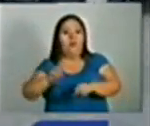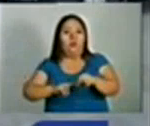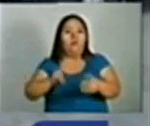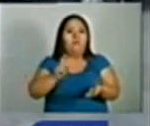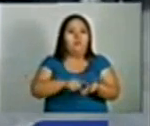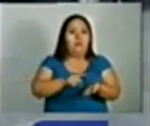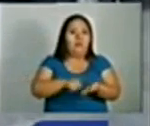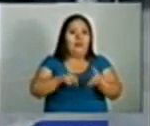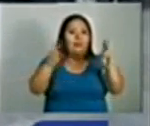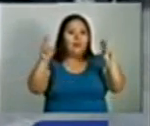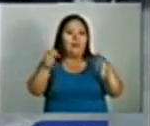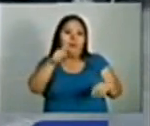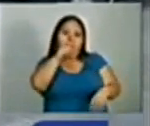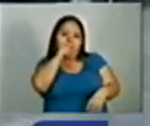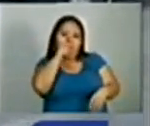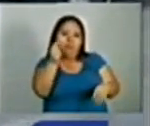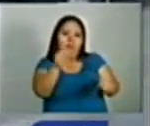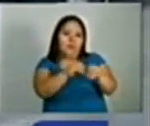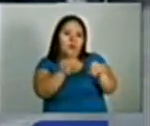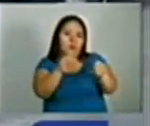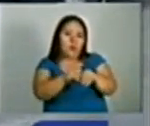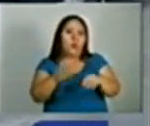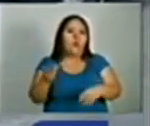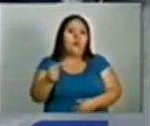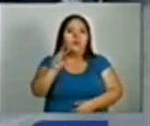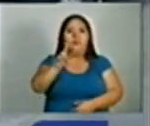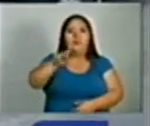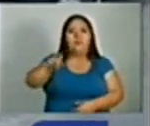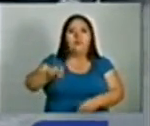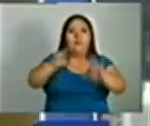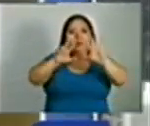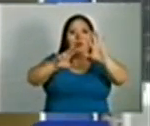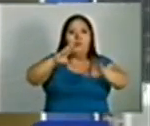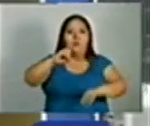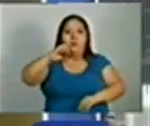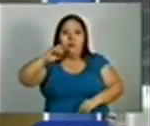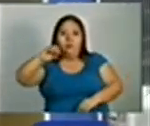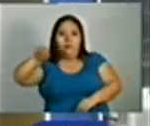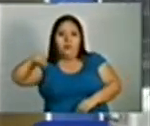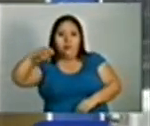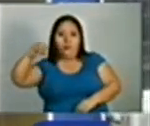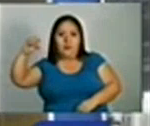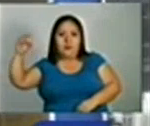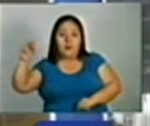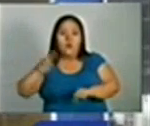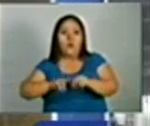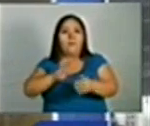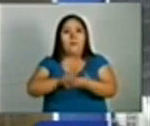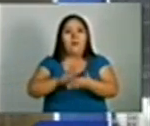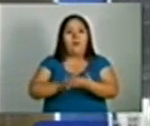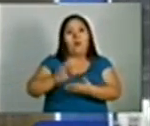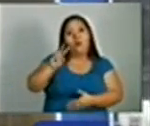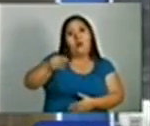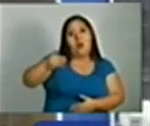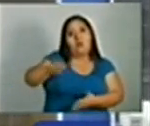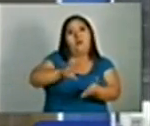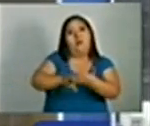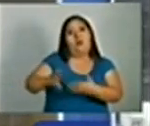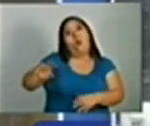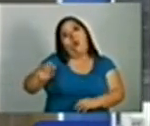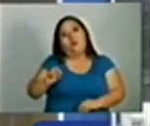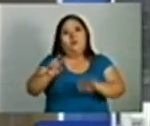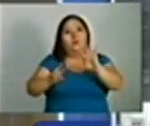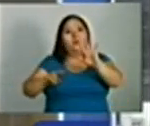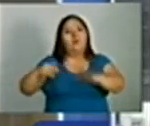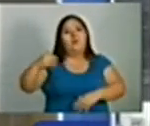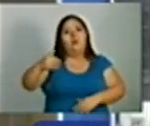banca privada, confirmó que asciende a 2.800 millones de dólares pagaderos entre 2 y 7 años. Esto como